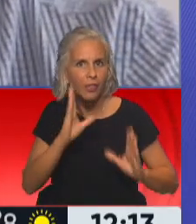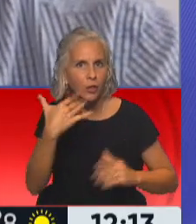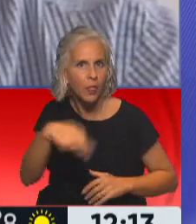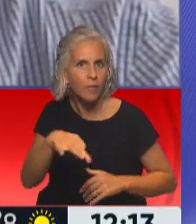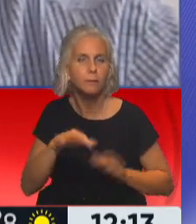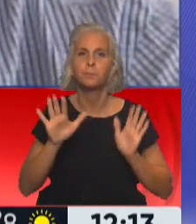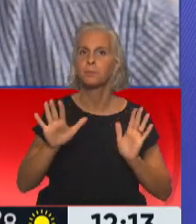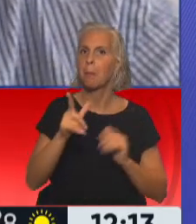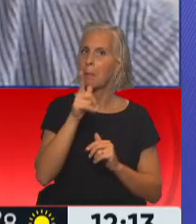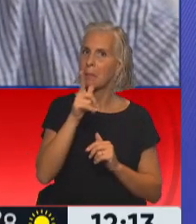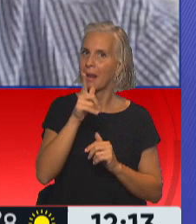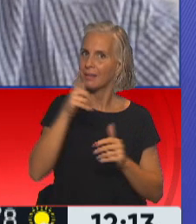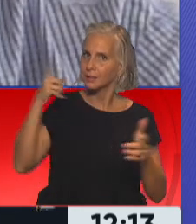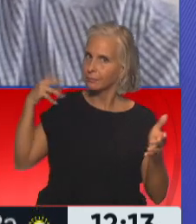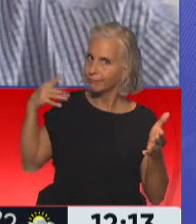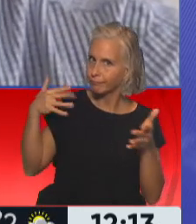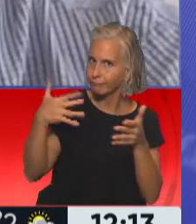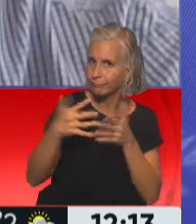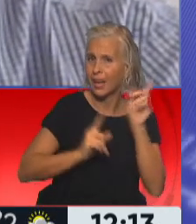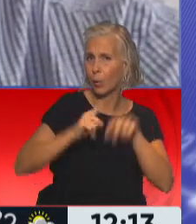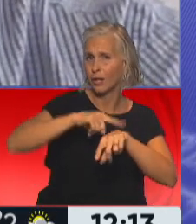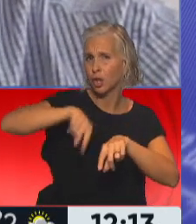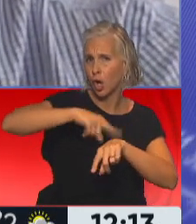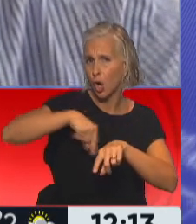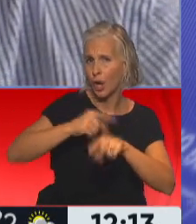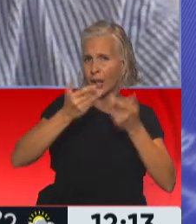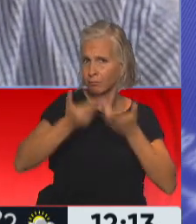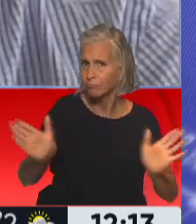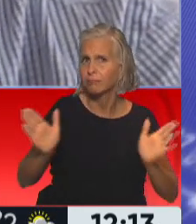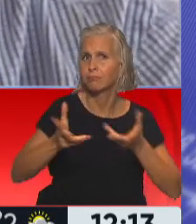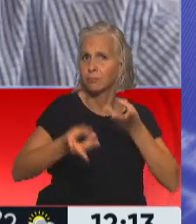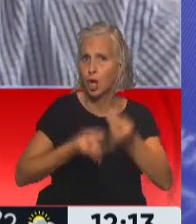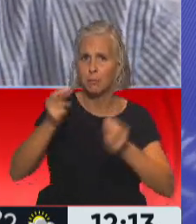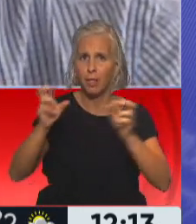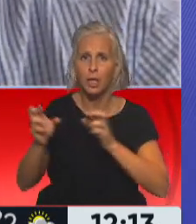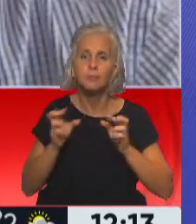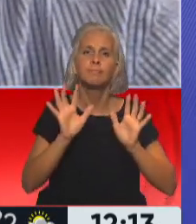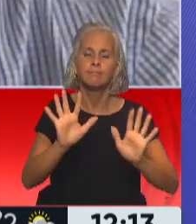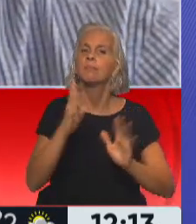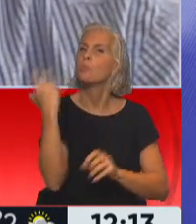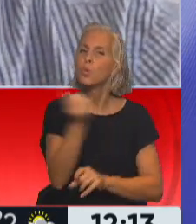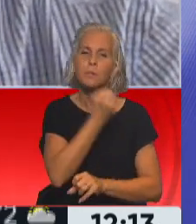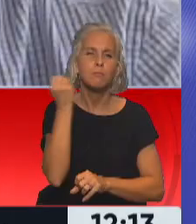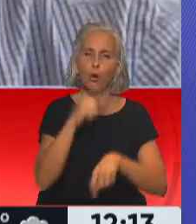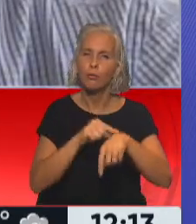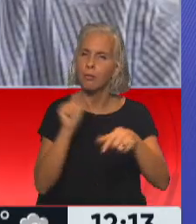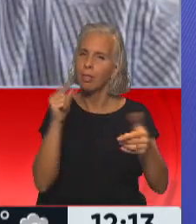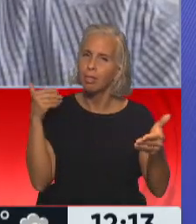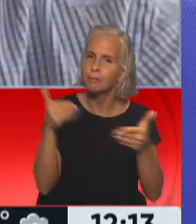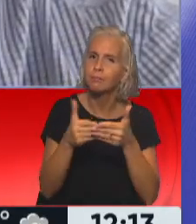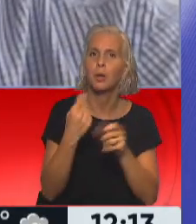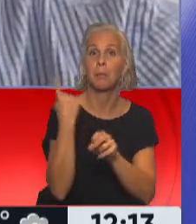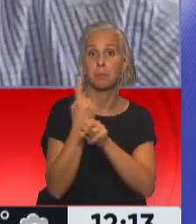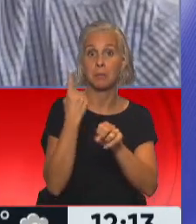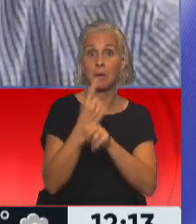Me parece que lo que viene pasando hasta ahora, son apenas algunas horas, ¿no?, de que abrió el mercado, es muy importante porque me parece que el primer lugar al que había